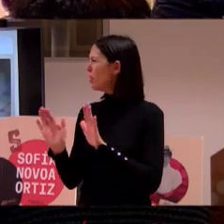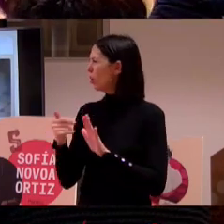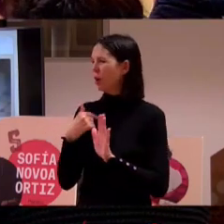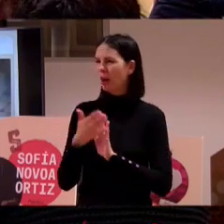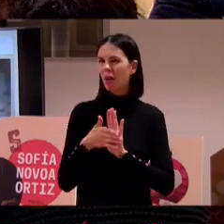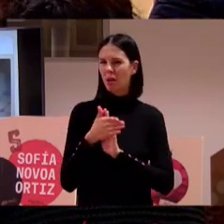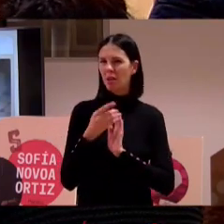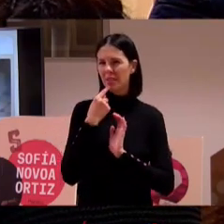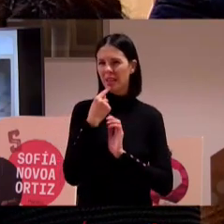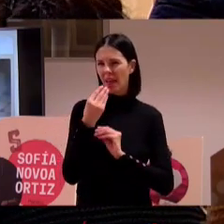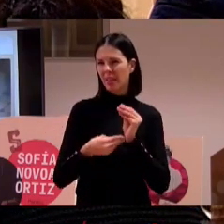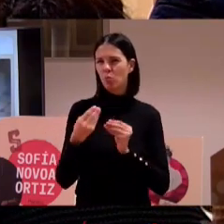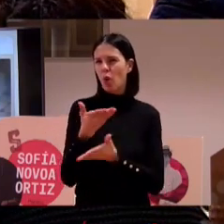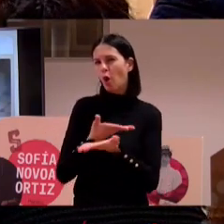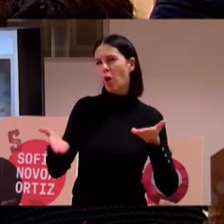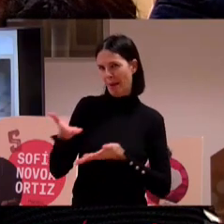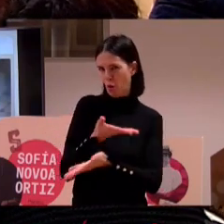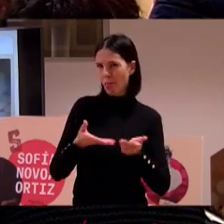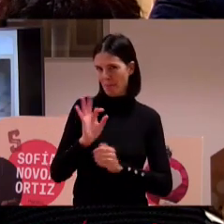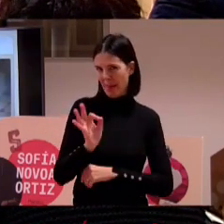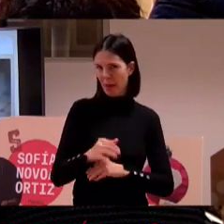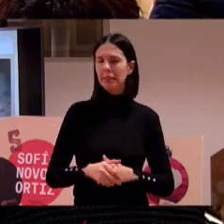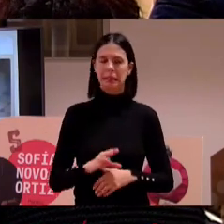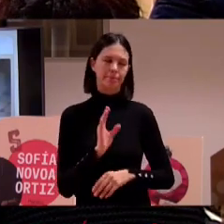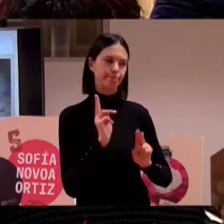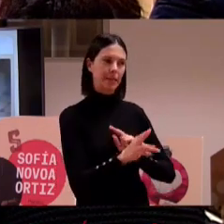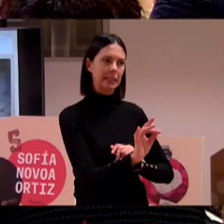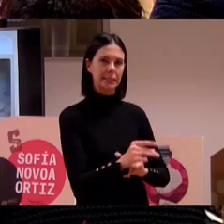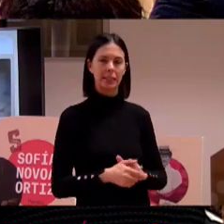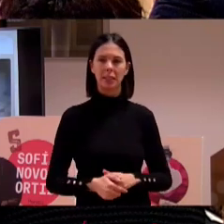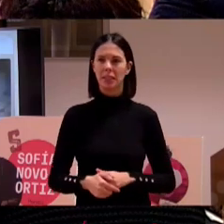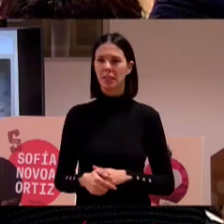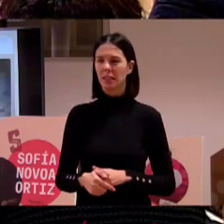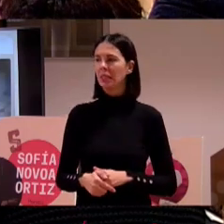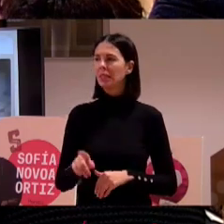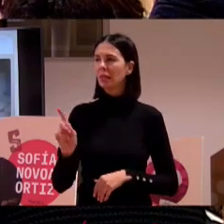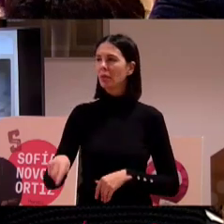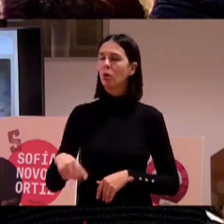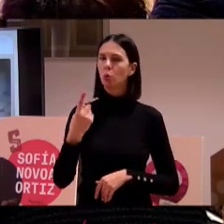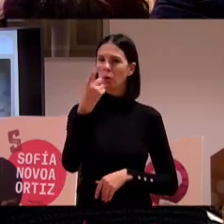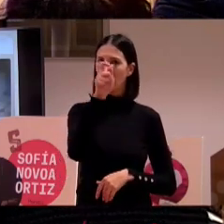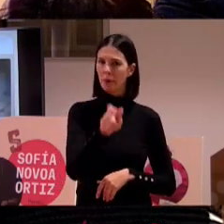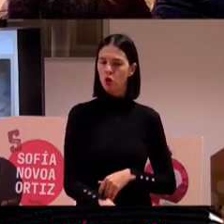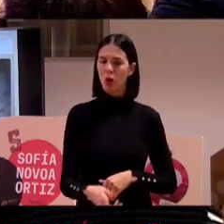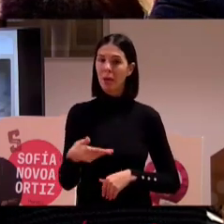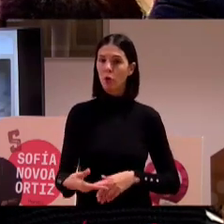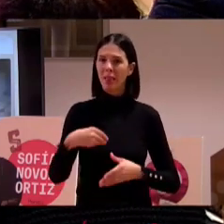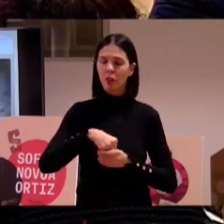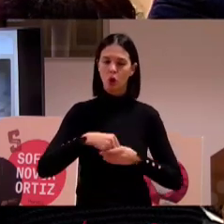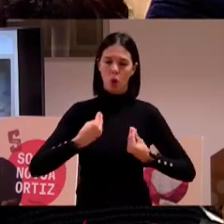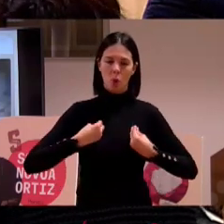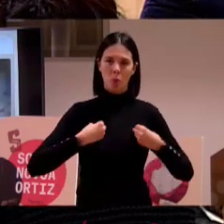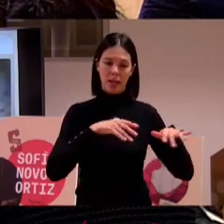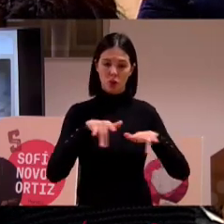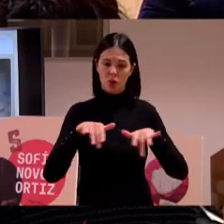unha colabo, non? Sí, sí. Aí. Sí. E hai unha persoa tamén importante na vida de Sofía e que é outra